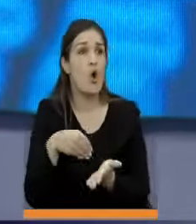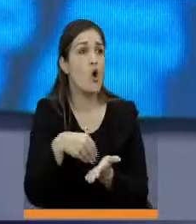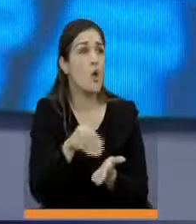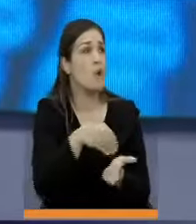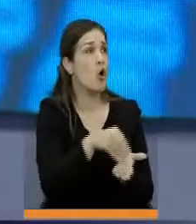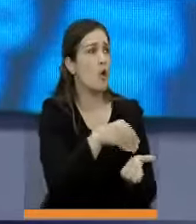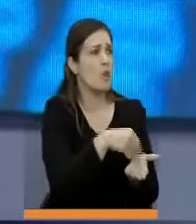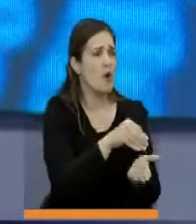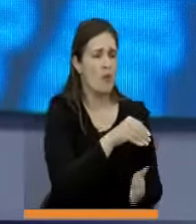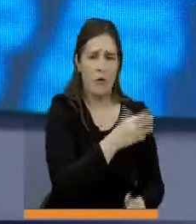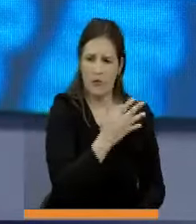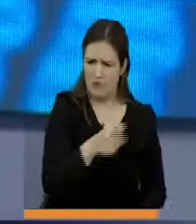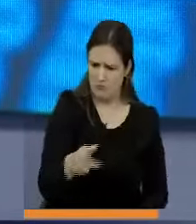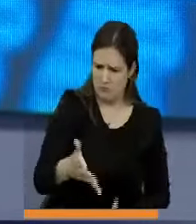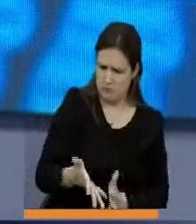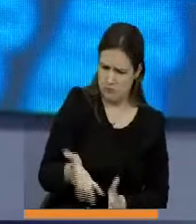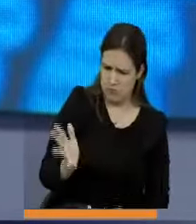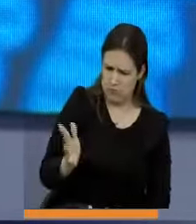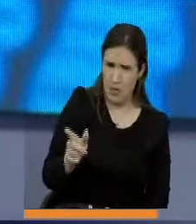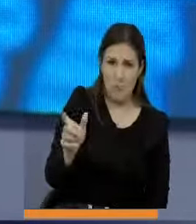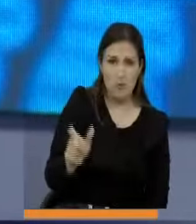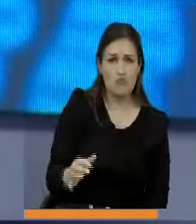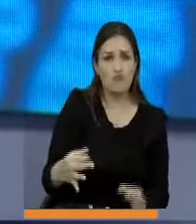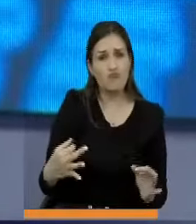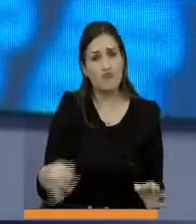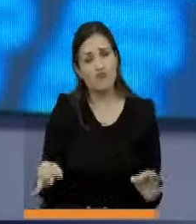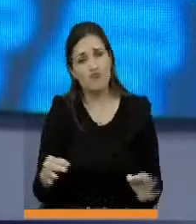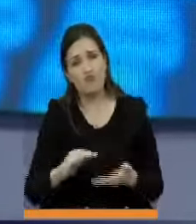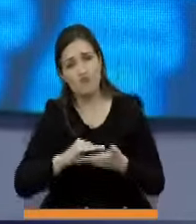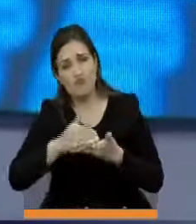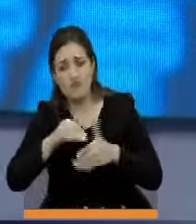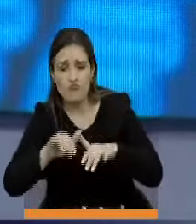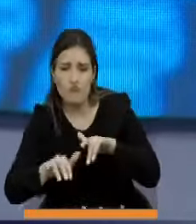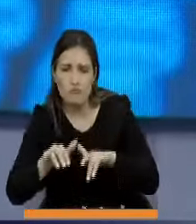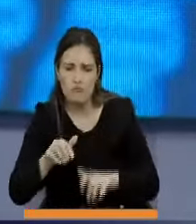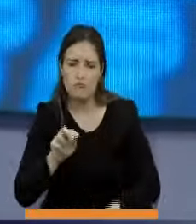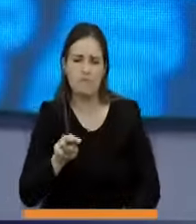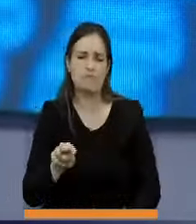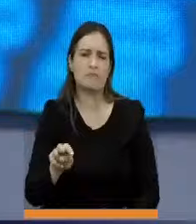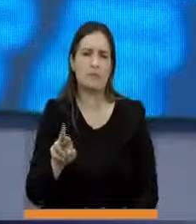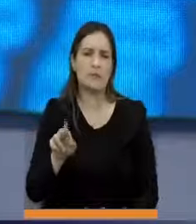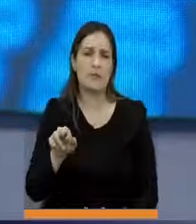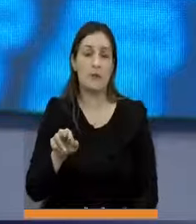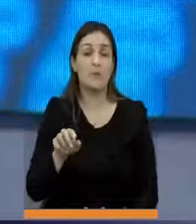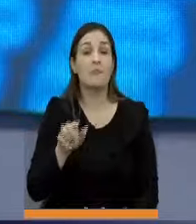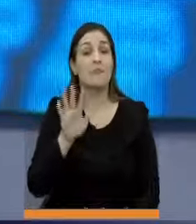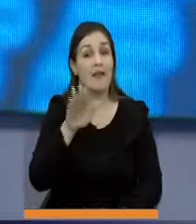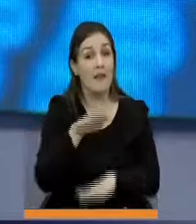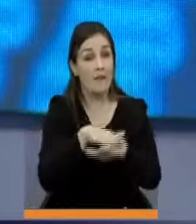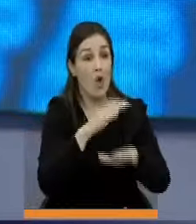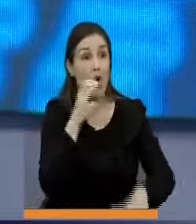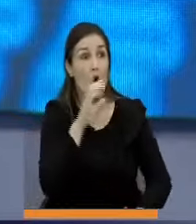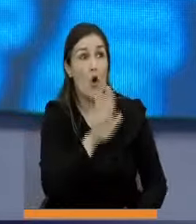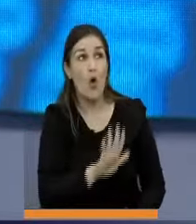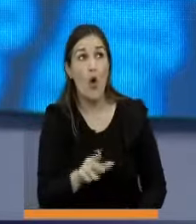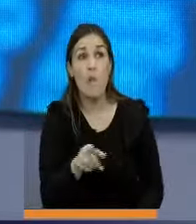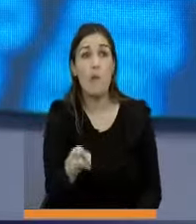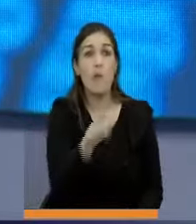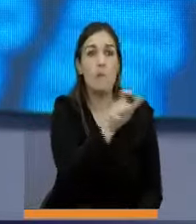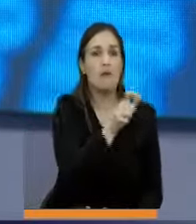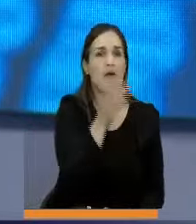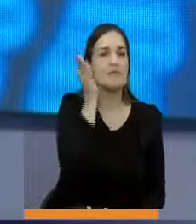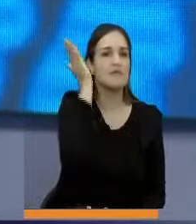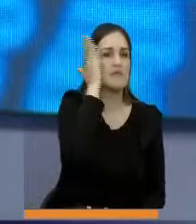sea, es muy oscuro lo que está sucediendo y recuerda lo que te decía ahorita, hay mucha gente aquí en Colombia que hoy puede saber cómo se maneja